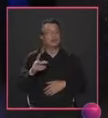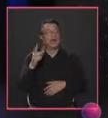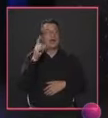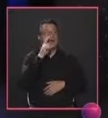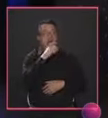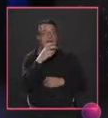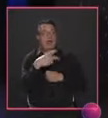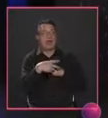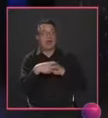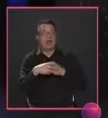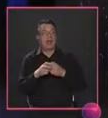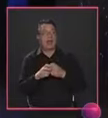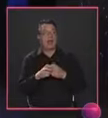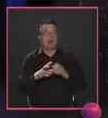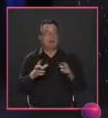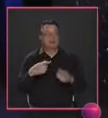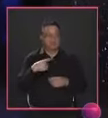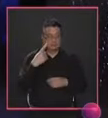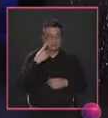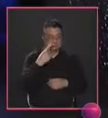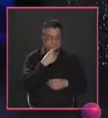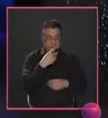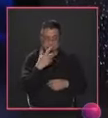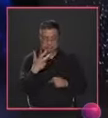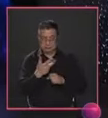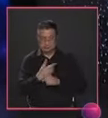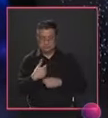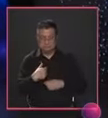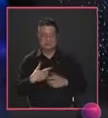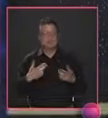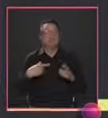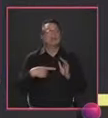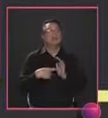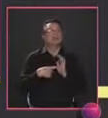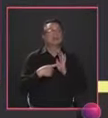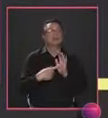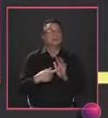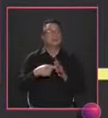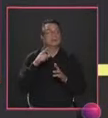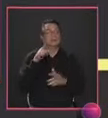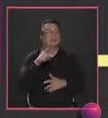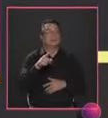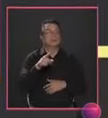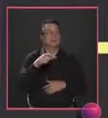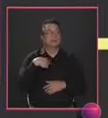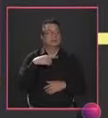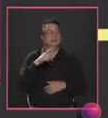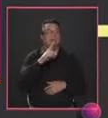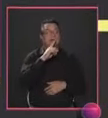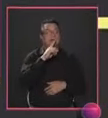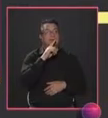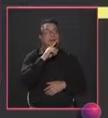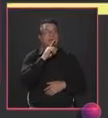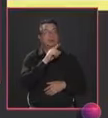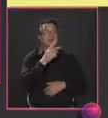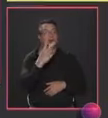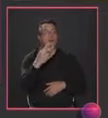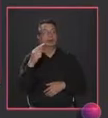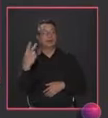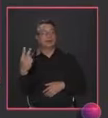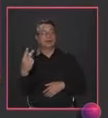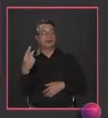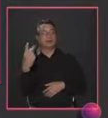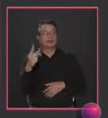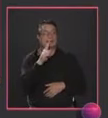naranjo. Gracias, soy daltónico, no. Les presento el del consorcio TTUT, y luego al lado cada uno de